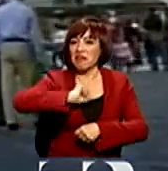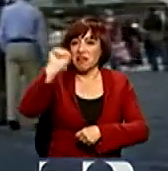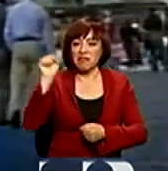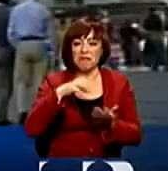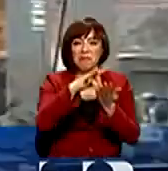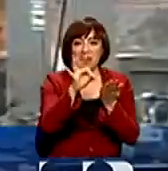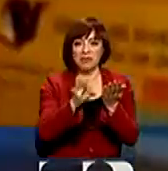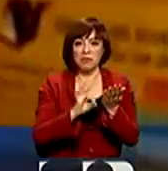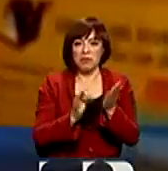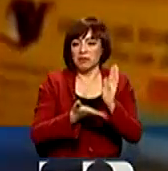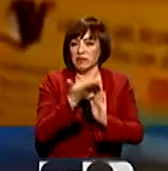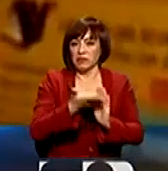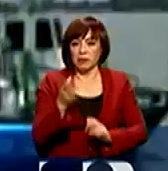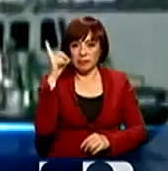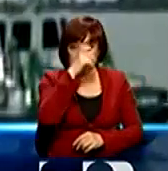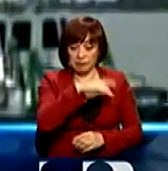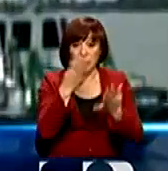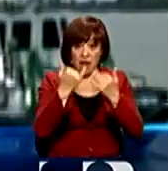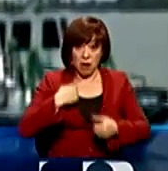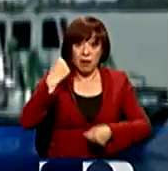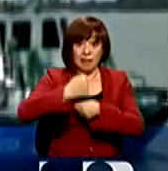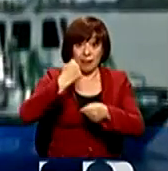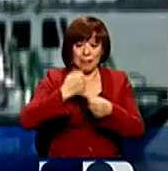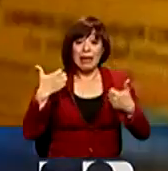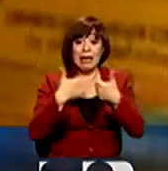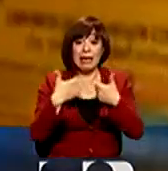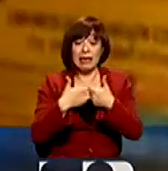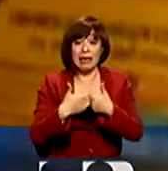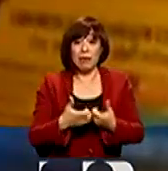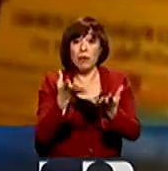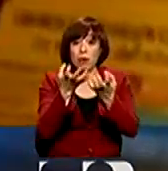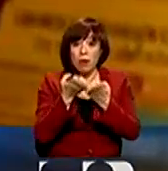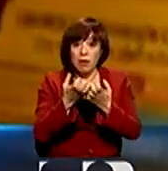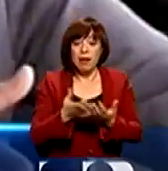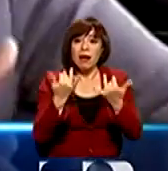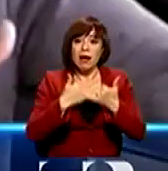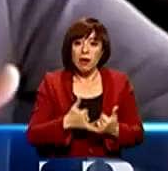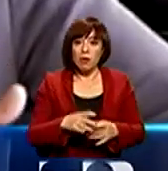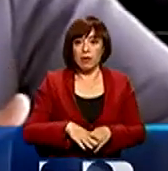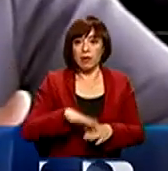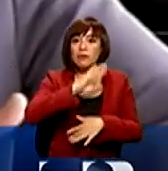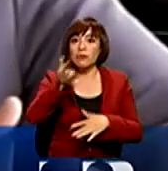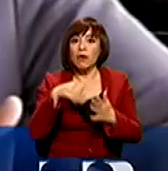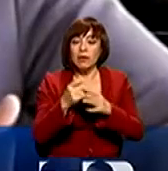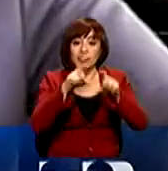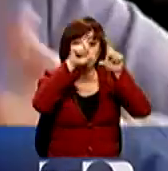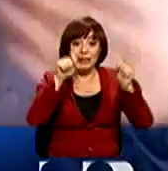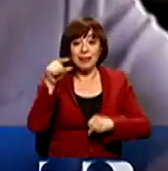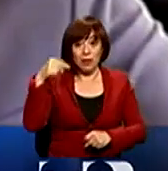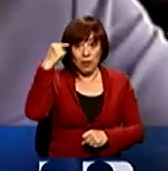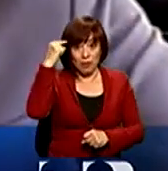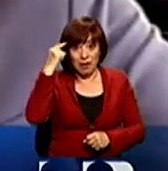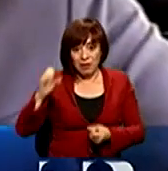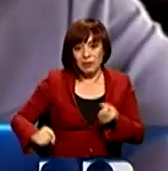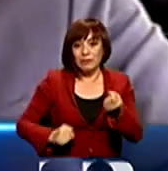gobierno trabaja junto a un equipo del Banco Interamericano de Desarrollo en un proceso de monetización de los activos del Estado. En mayo de este año el entonces titular